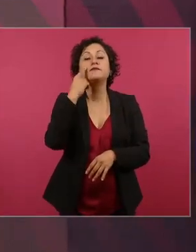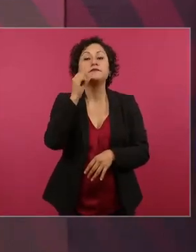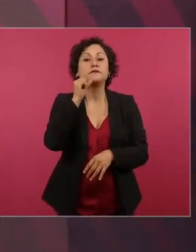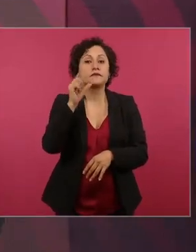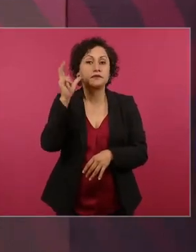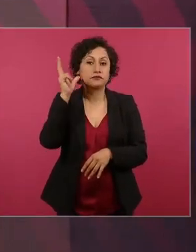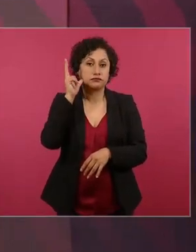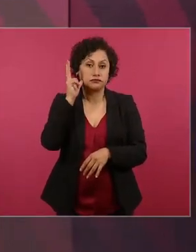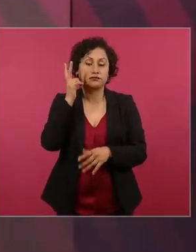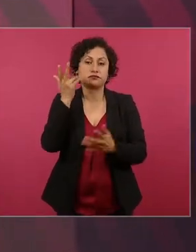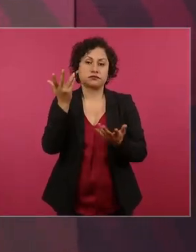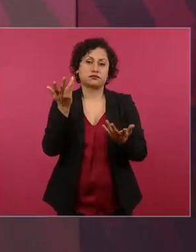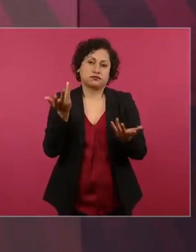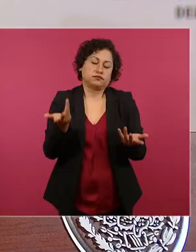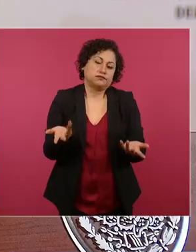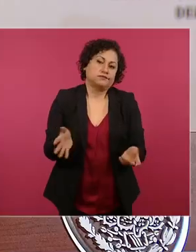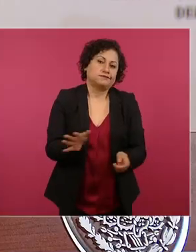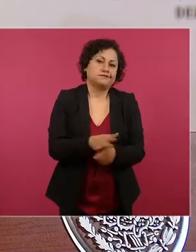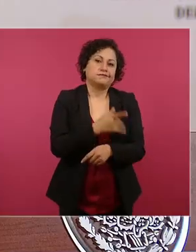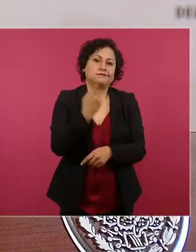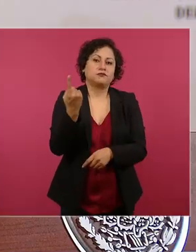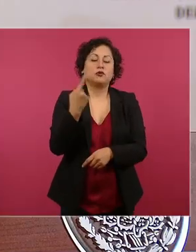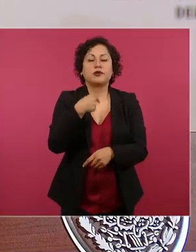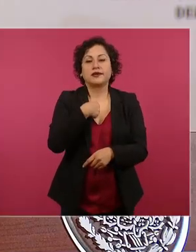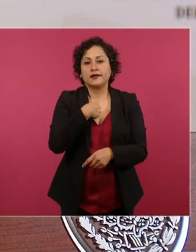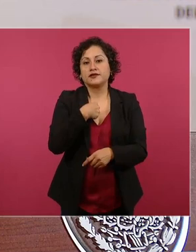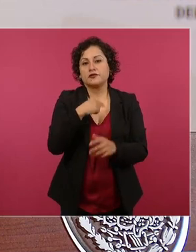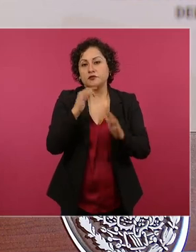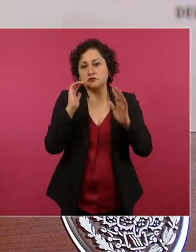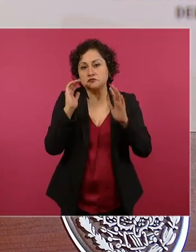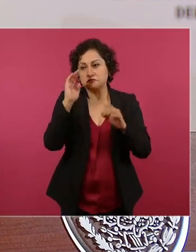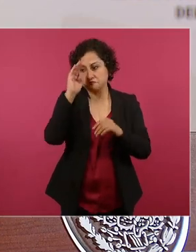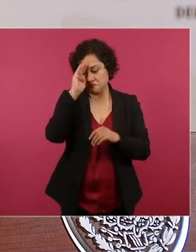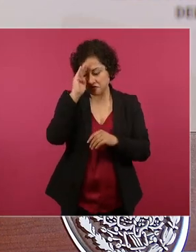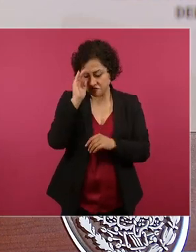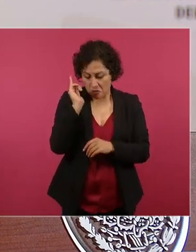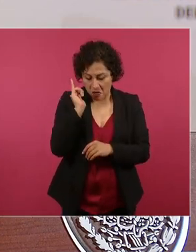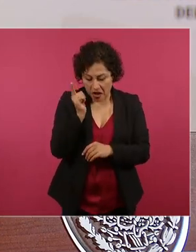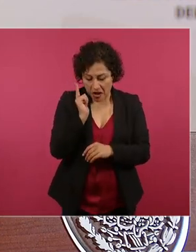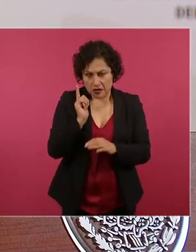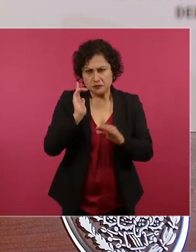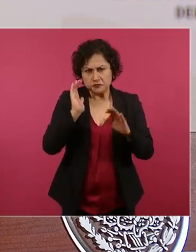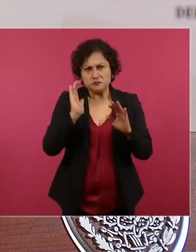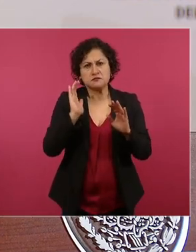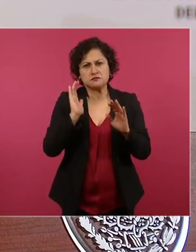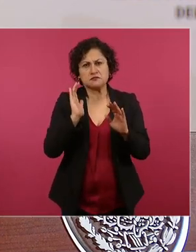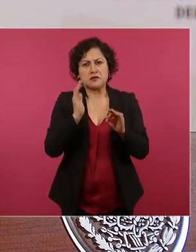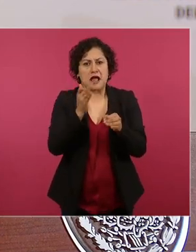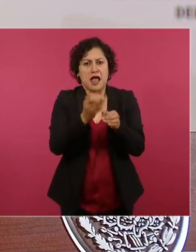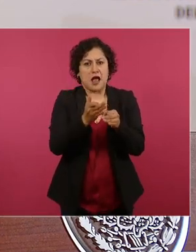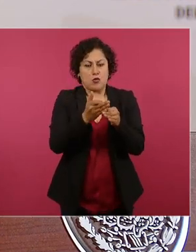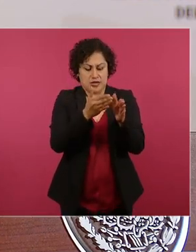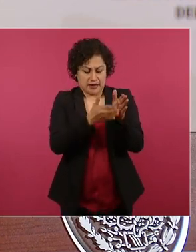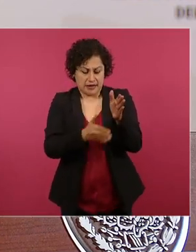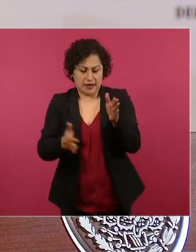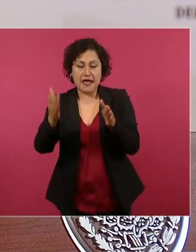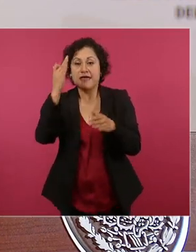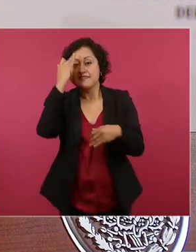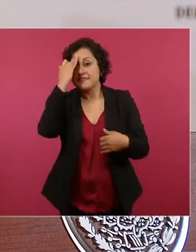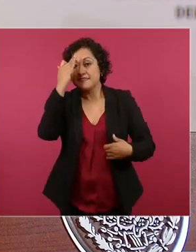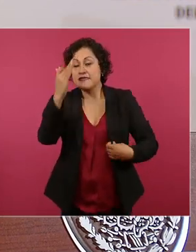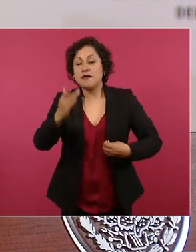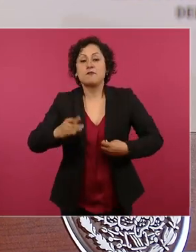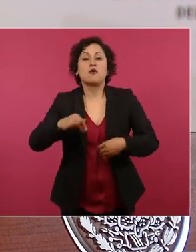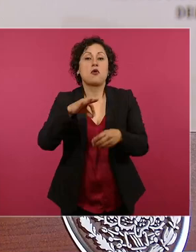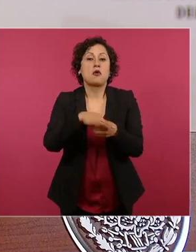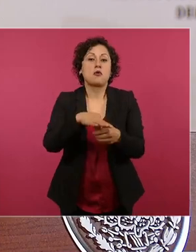yo espero que sea, y creo que no me equivoco, que es por la temporada, ¿no? Ya ven que hay mucho